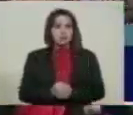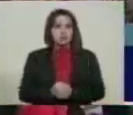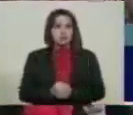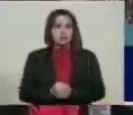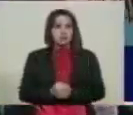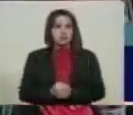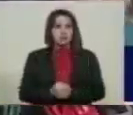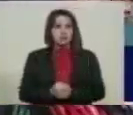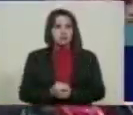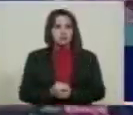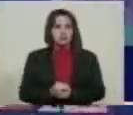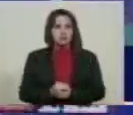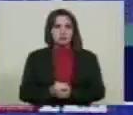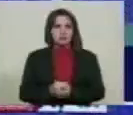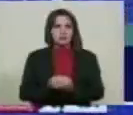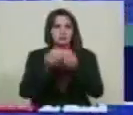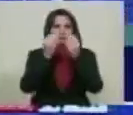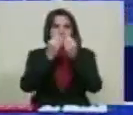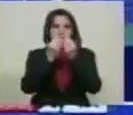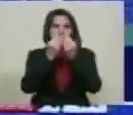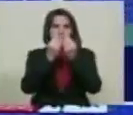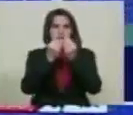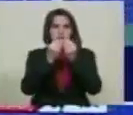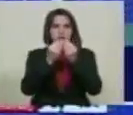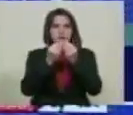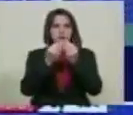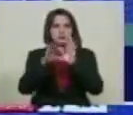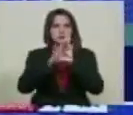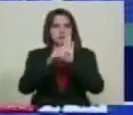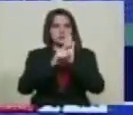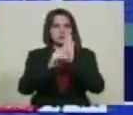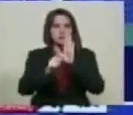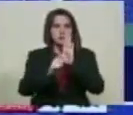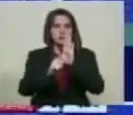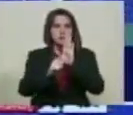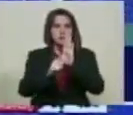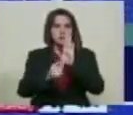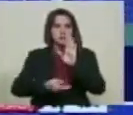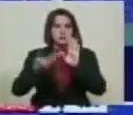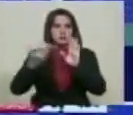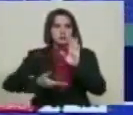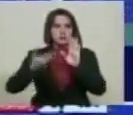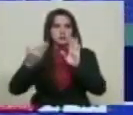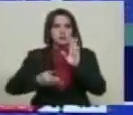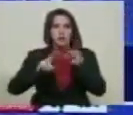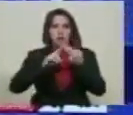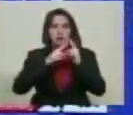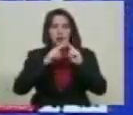Y luego de la activación de la constituyente, como gran fórmula de paz,